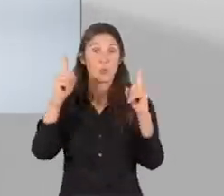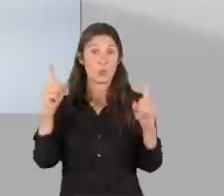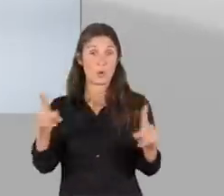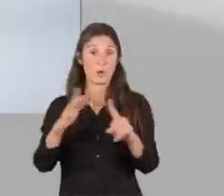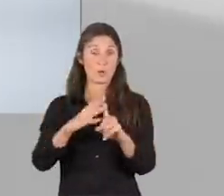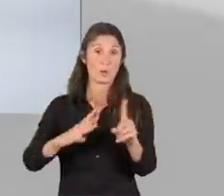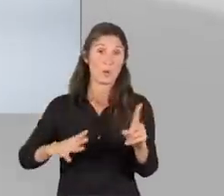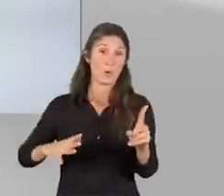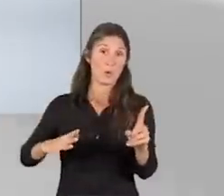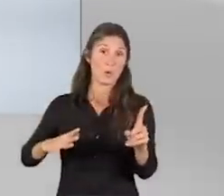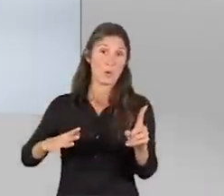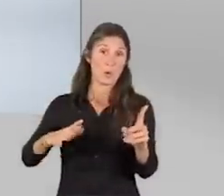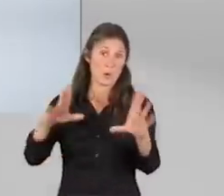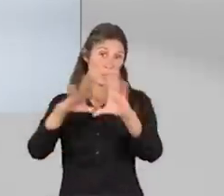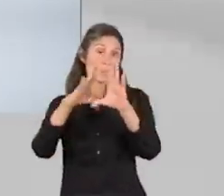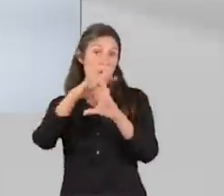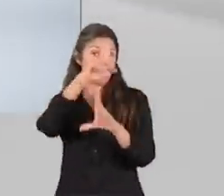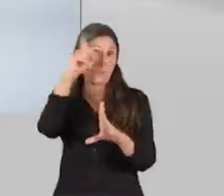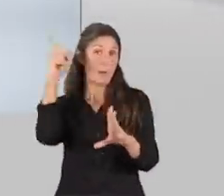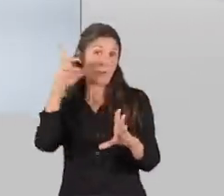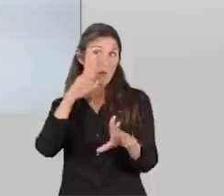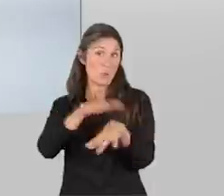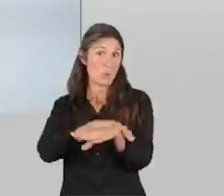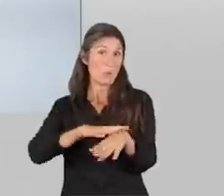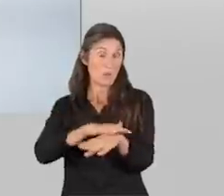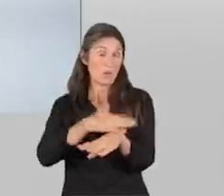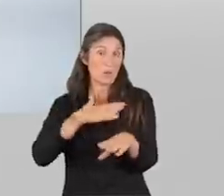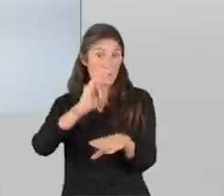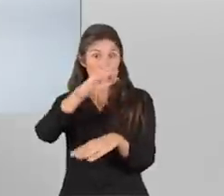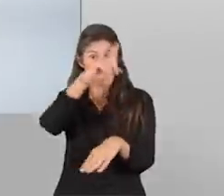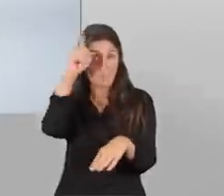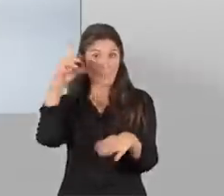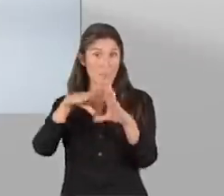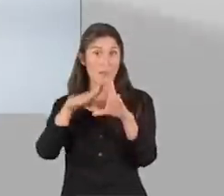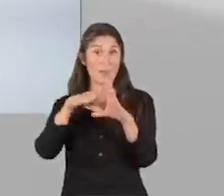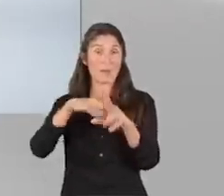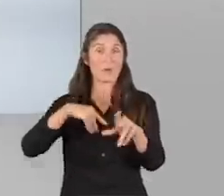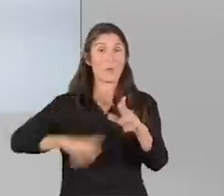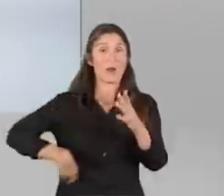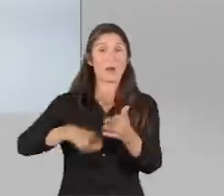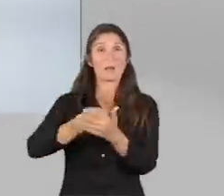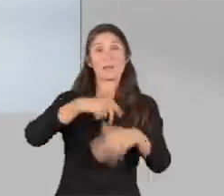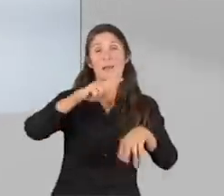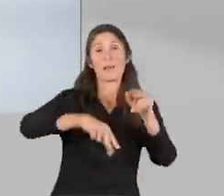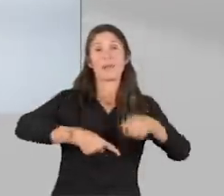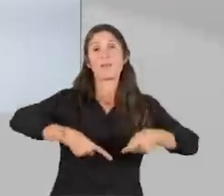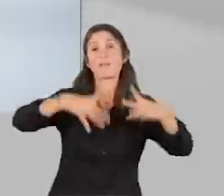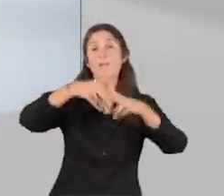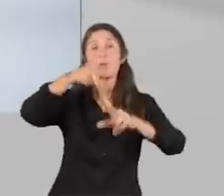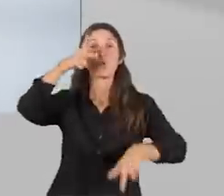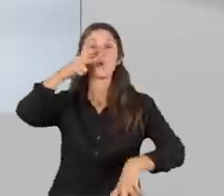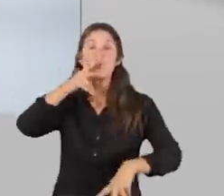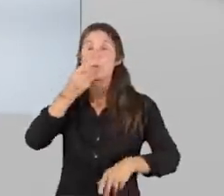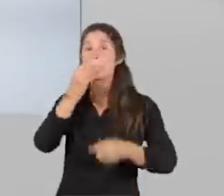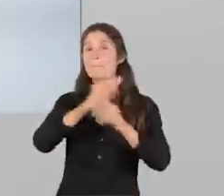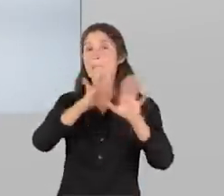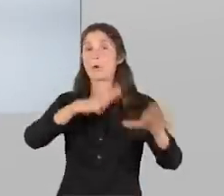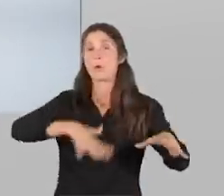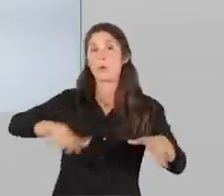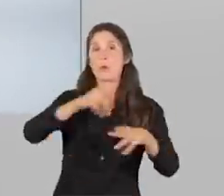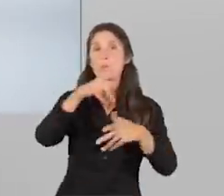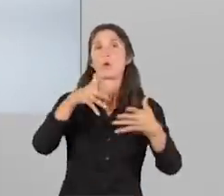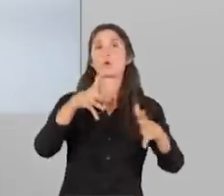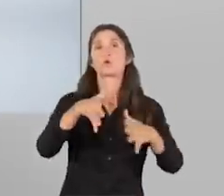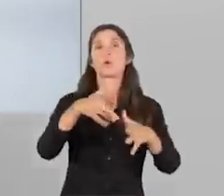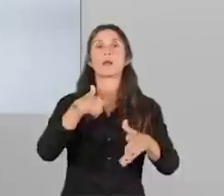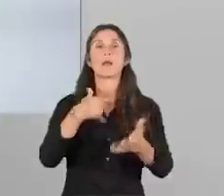la comunidad de Madrid el gobierno de la comunidad de Madrid en edificios de lujo en las mejores zonas de Madrid la consejería de agricultura de